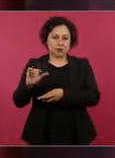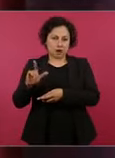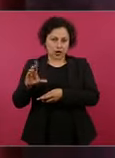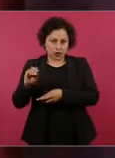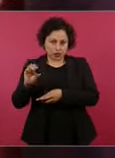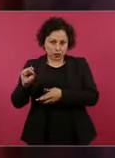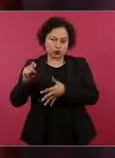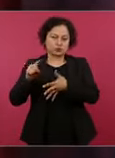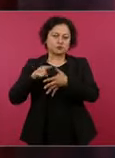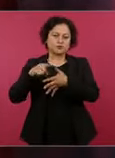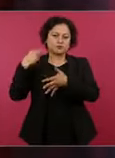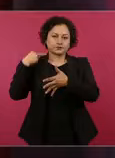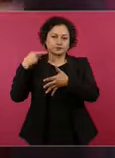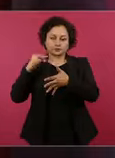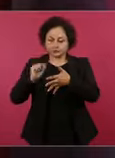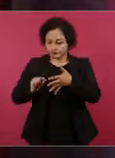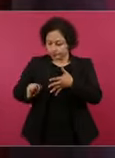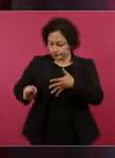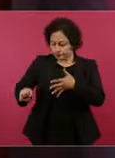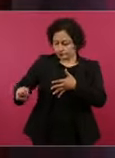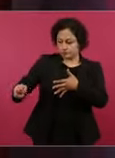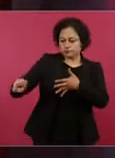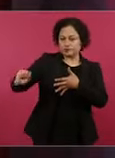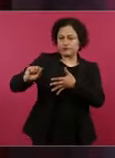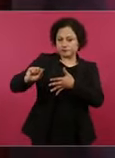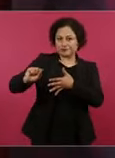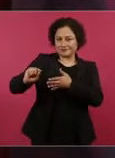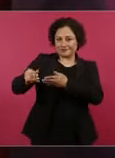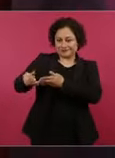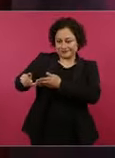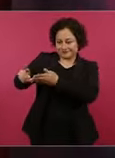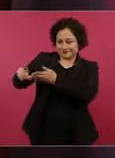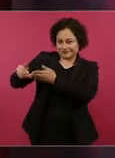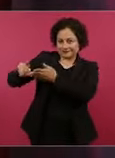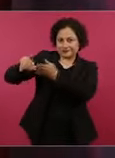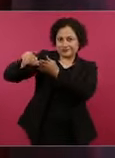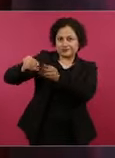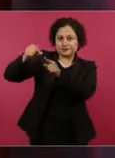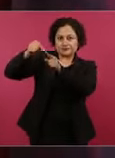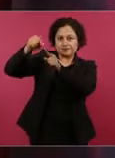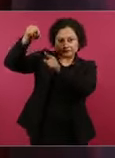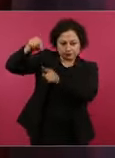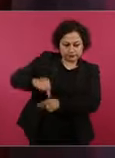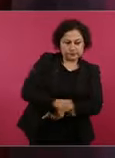y de ahí el ferrocarril para México.